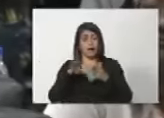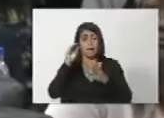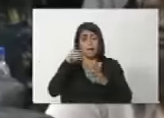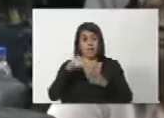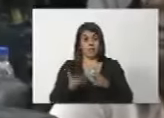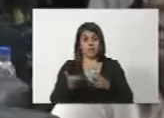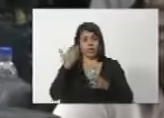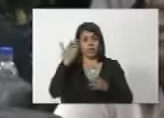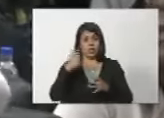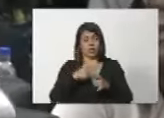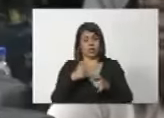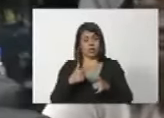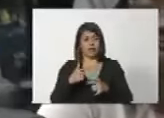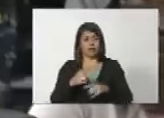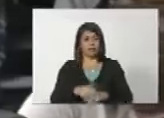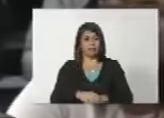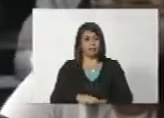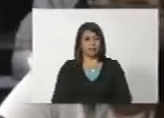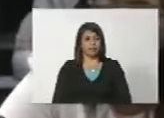sus primeros